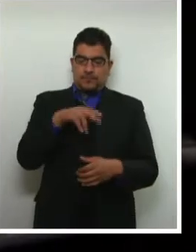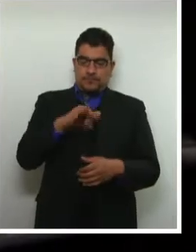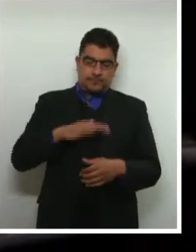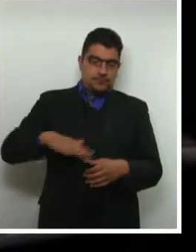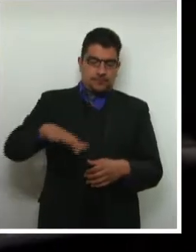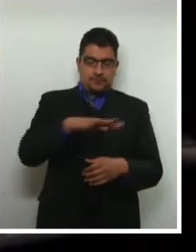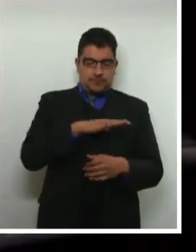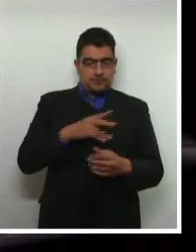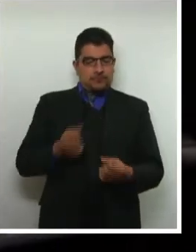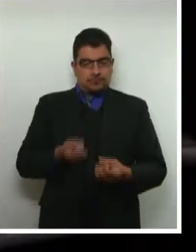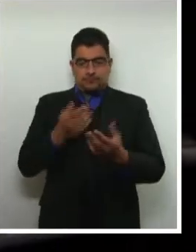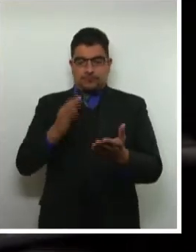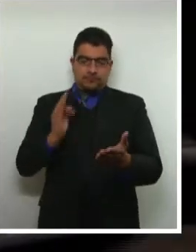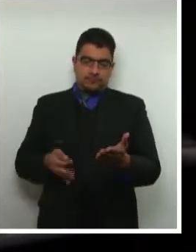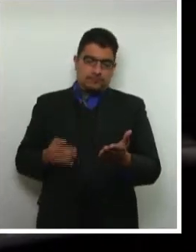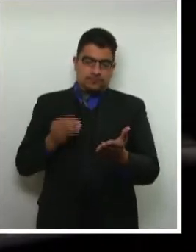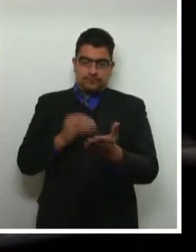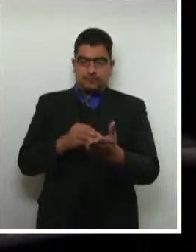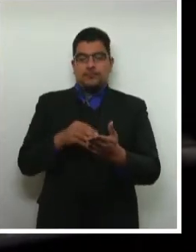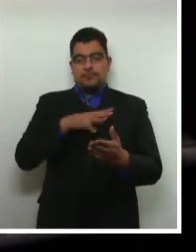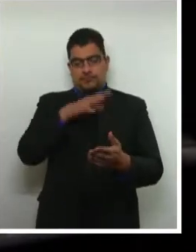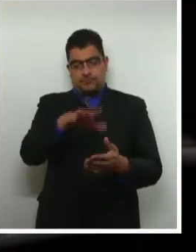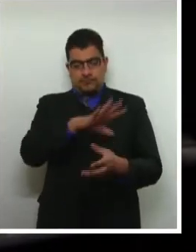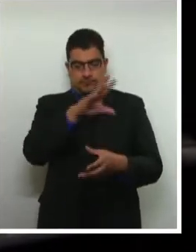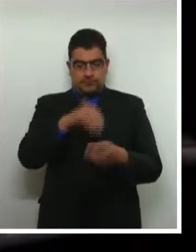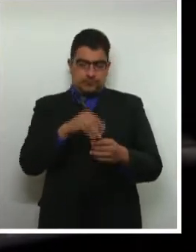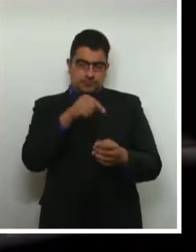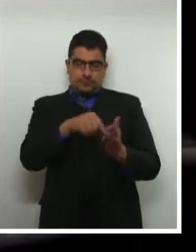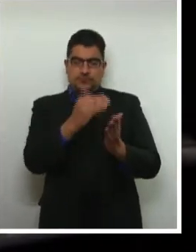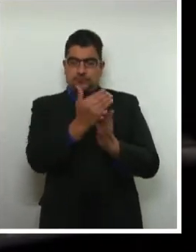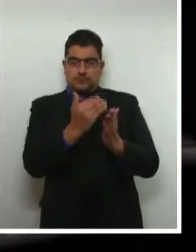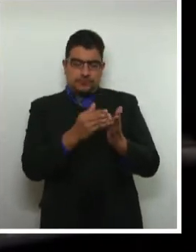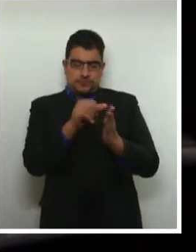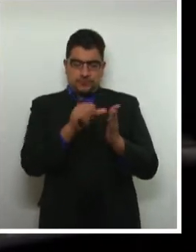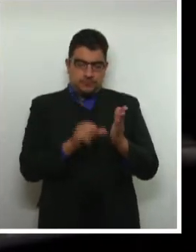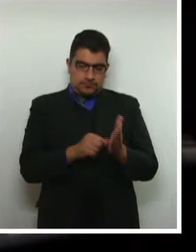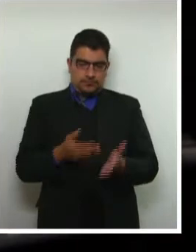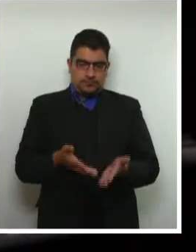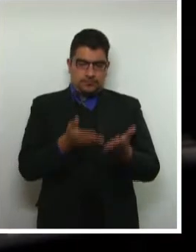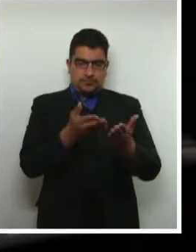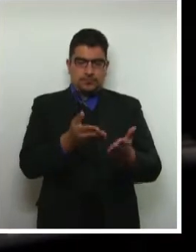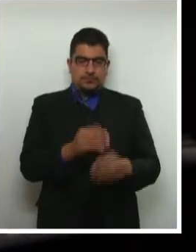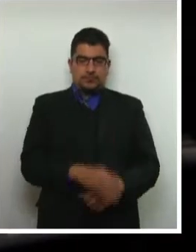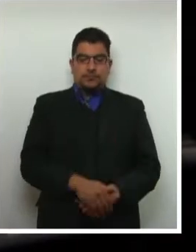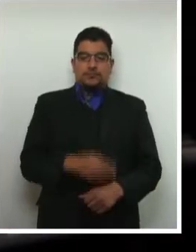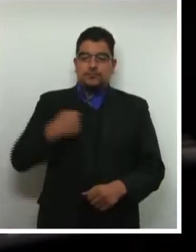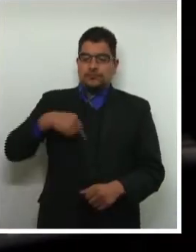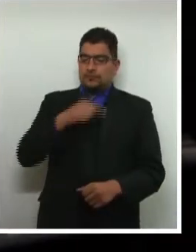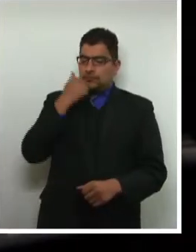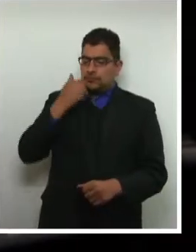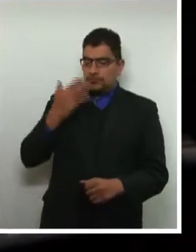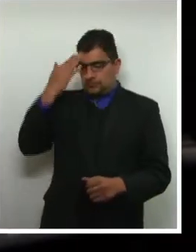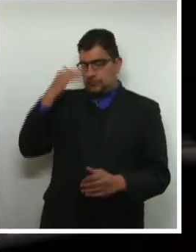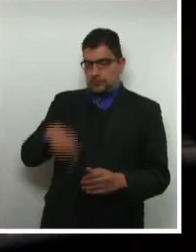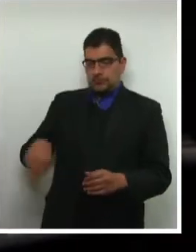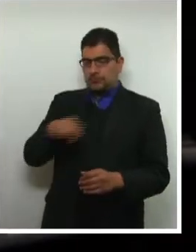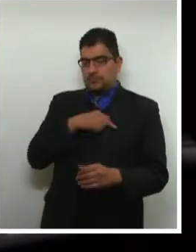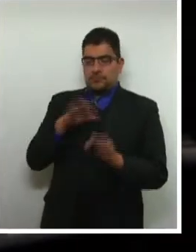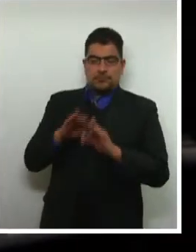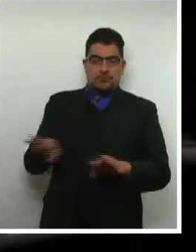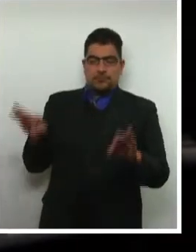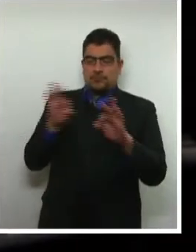está por la aprobación en lo general de este artículo. Creemos de la mayor